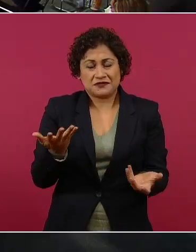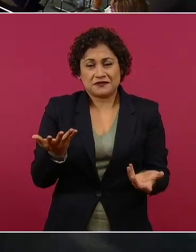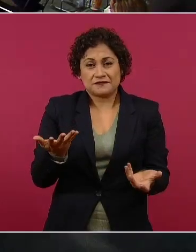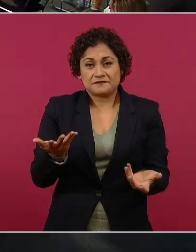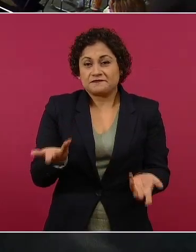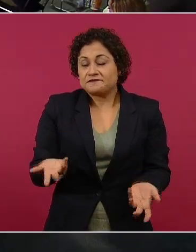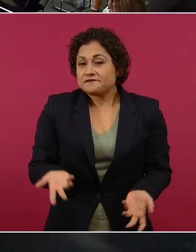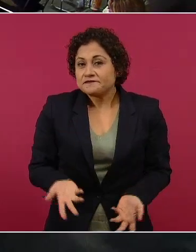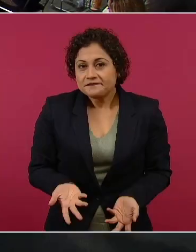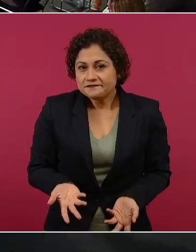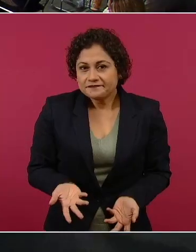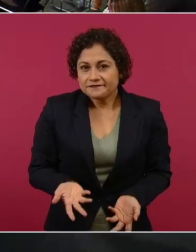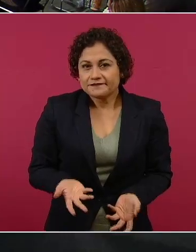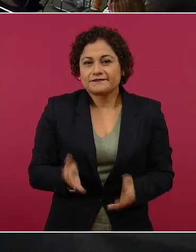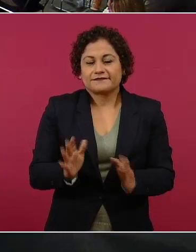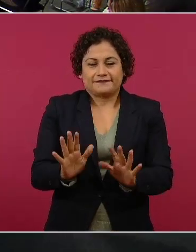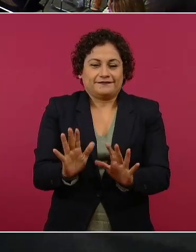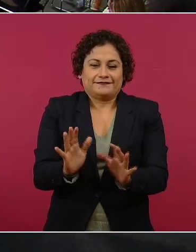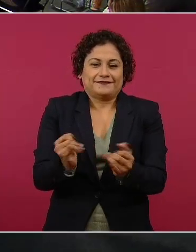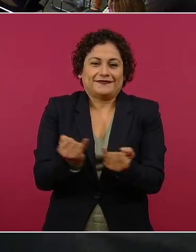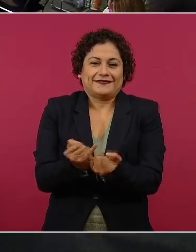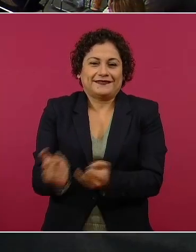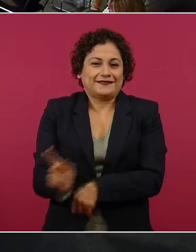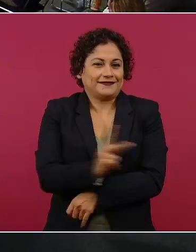Digo, no son tan así, pero